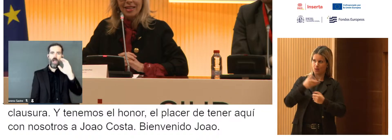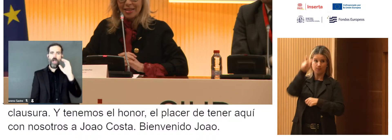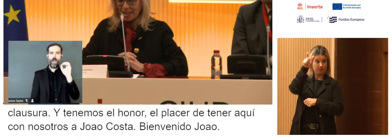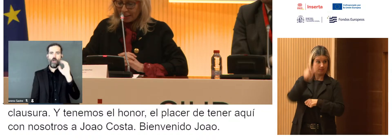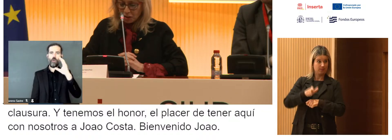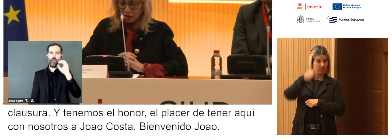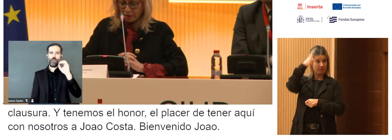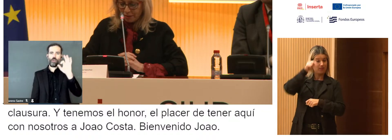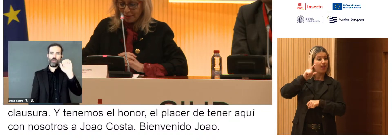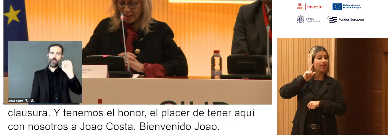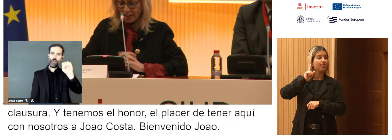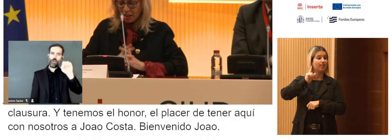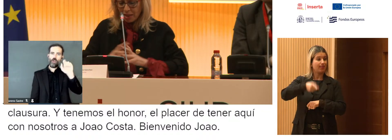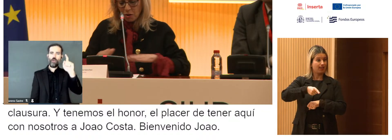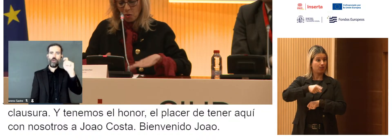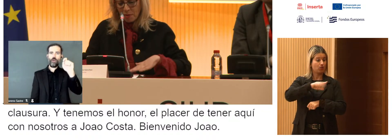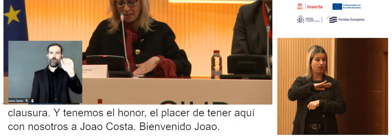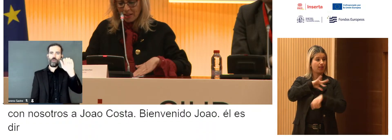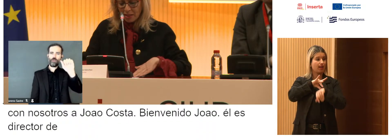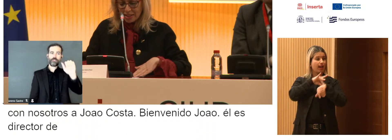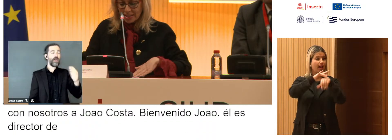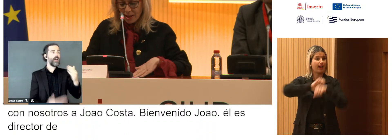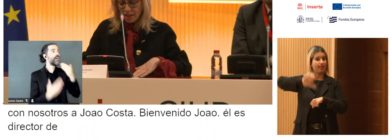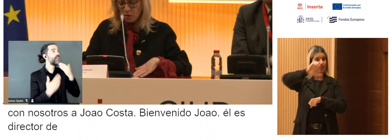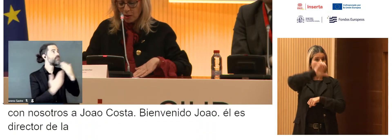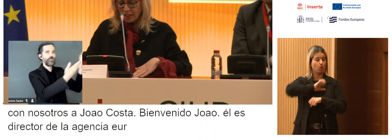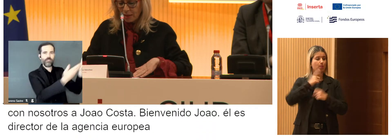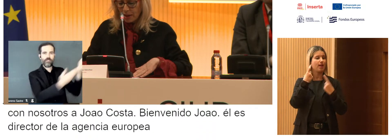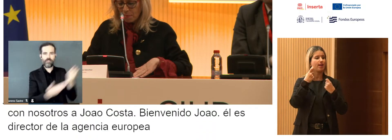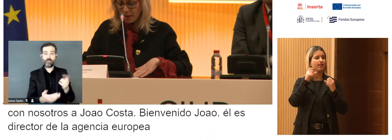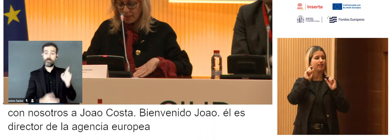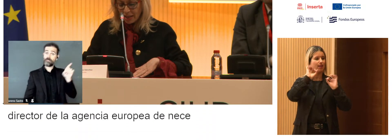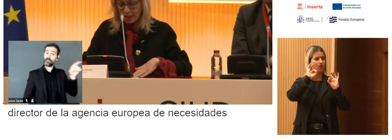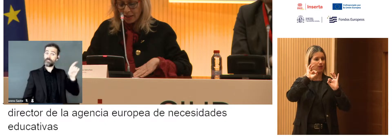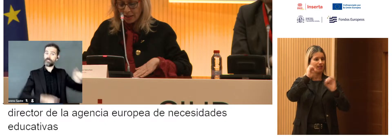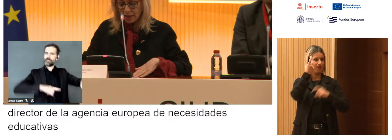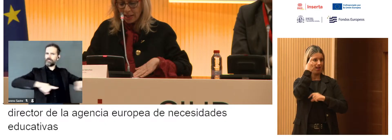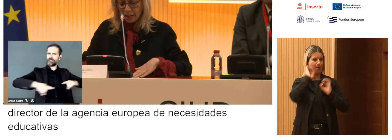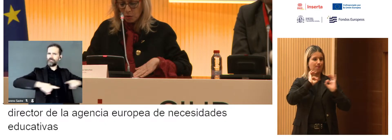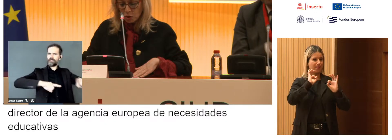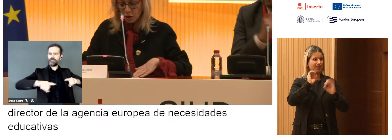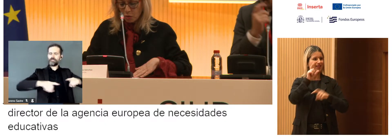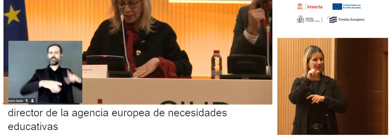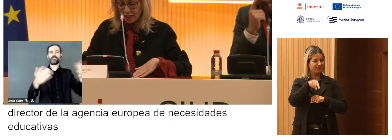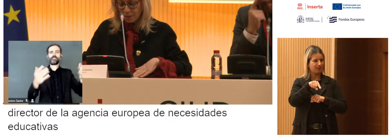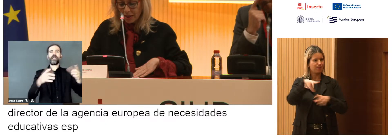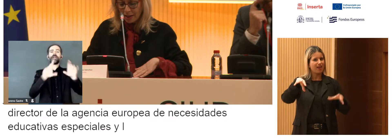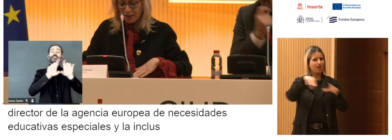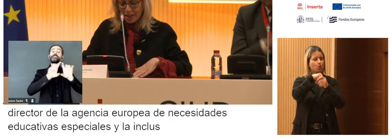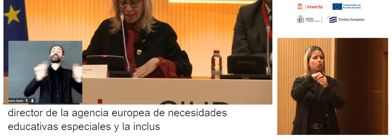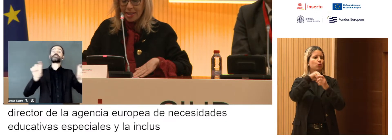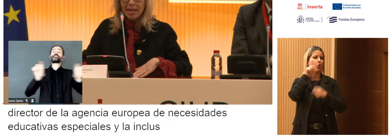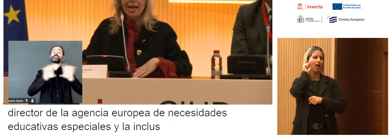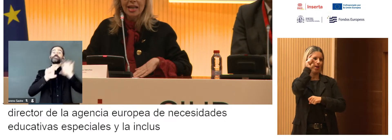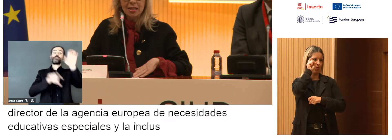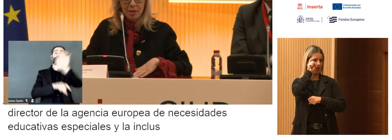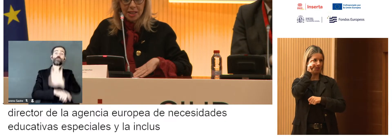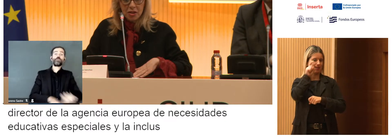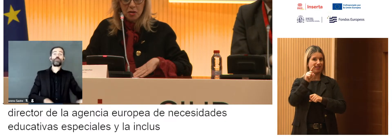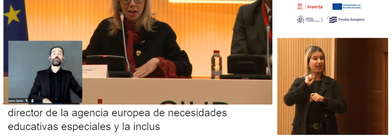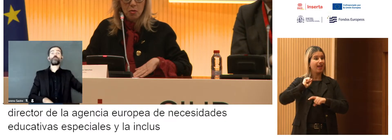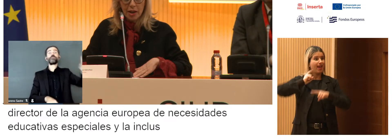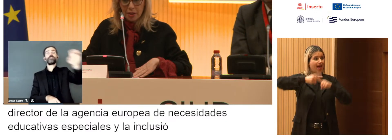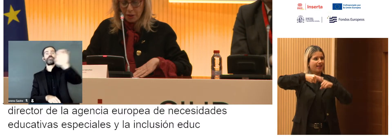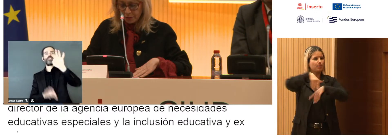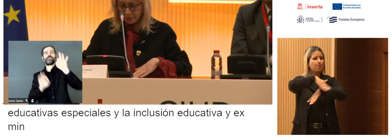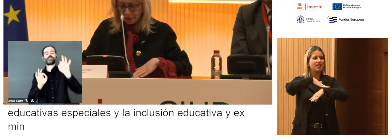Él es director de la Agencia Europea de Necesidades Educativas, Especiales y la Inclusión Educativa y